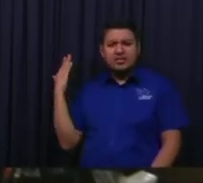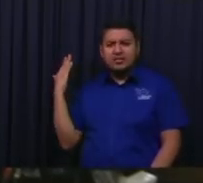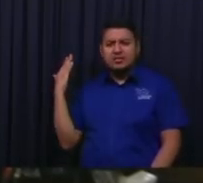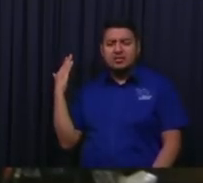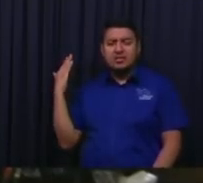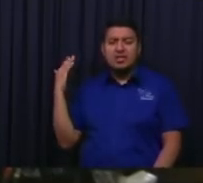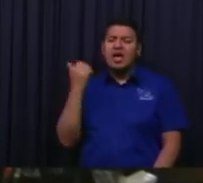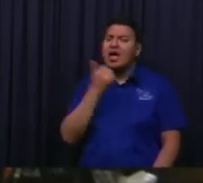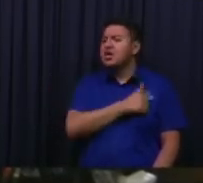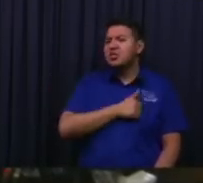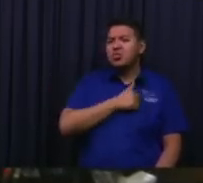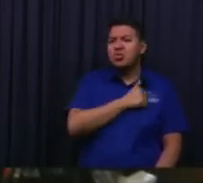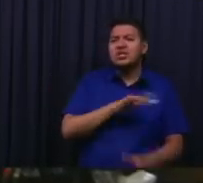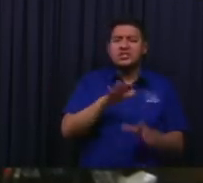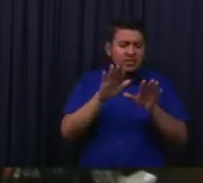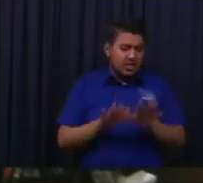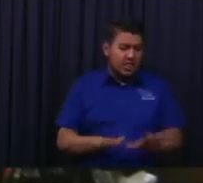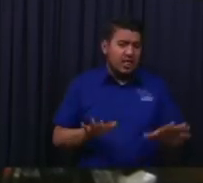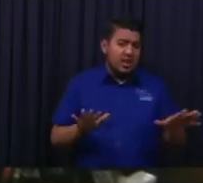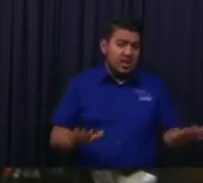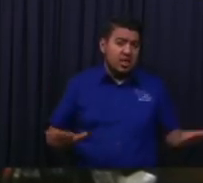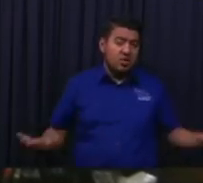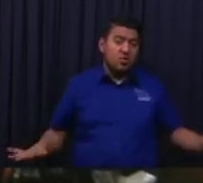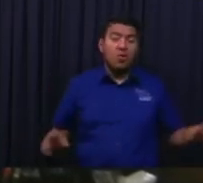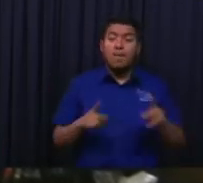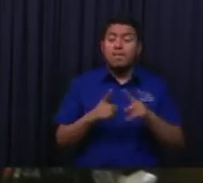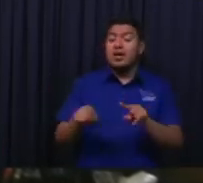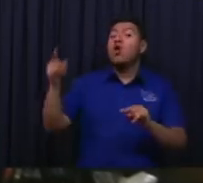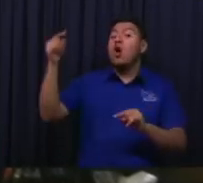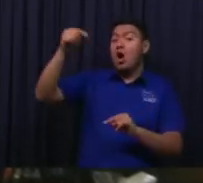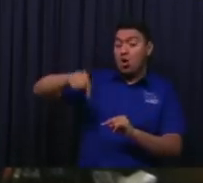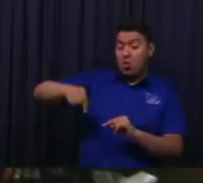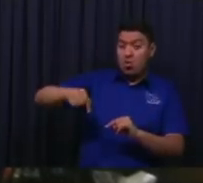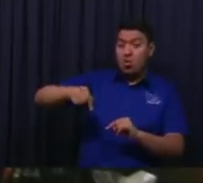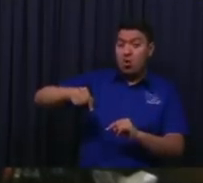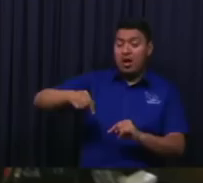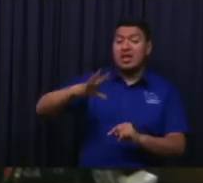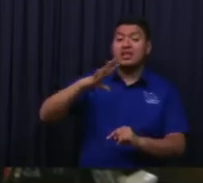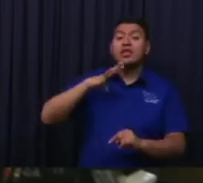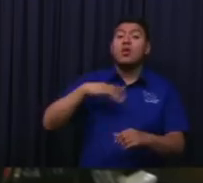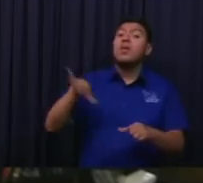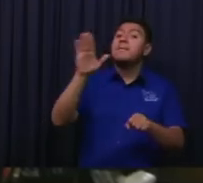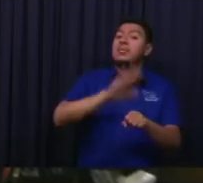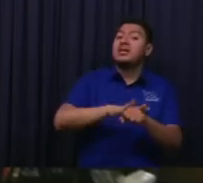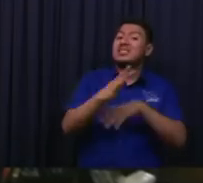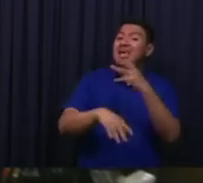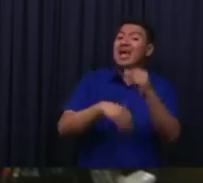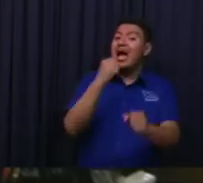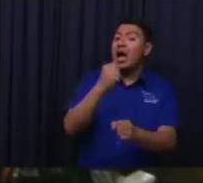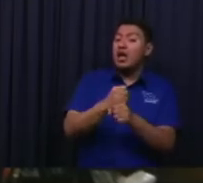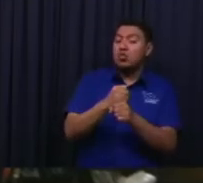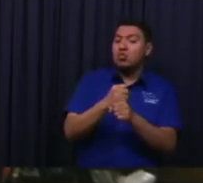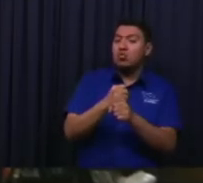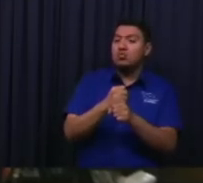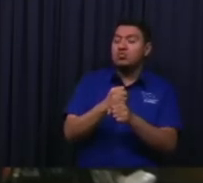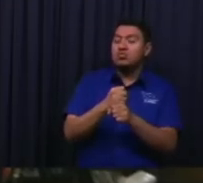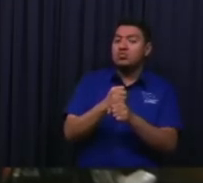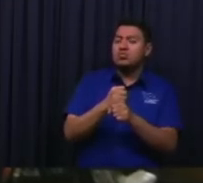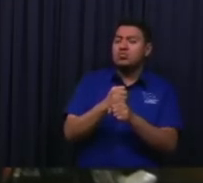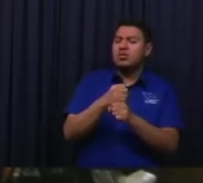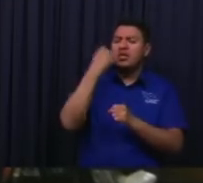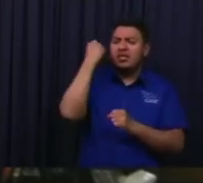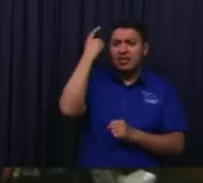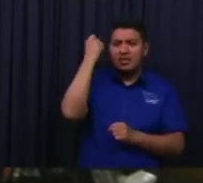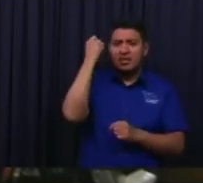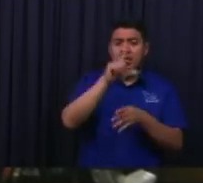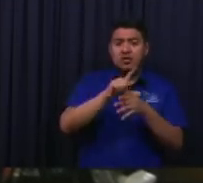que hacía las hacía como niño, pero ahora que he llegado a otra edad, entonces asimilo las cosas como un hombre adulto. En